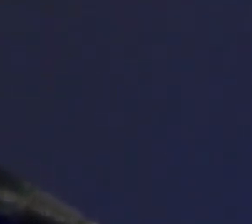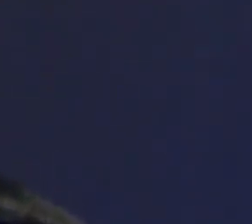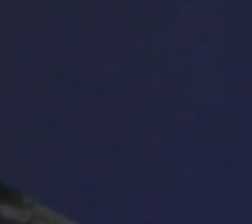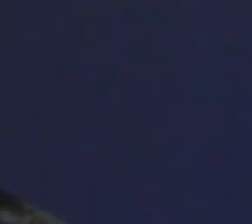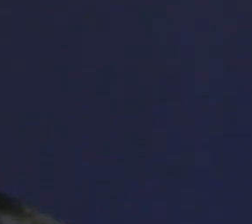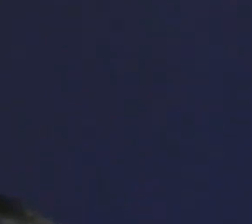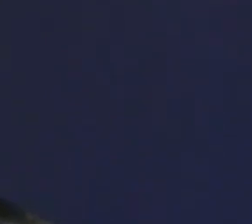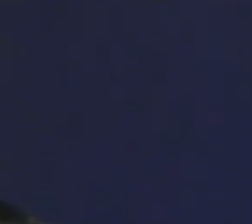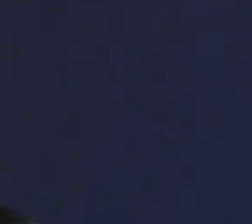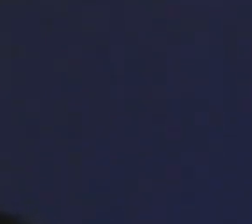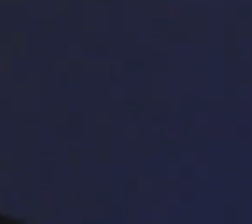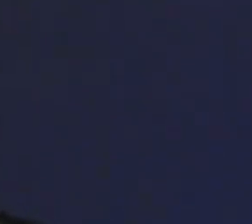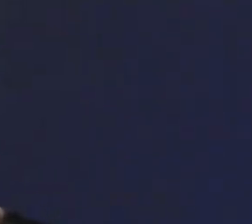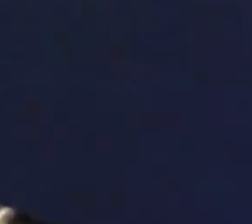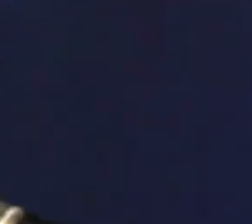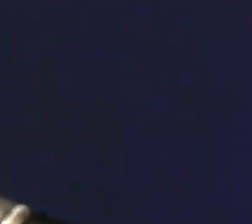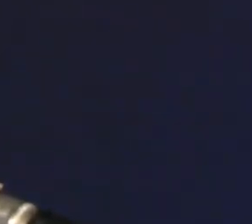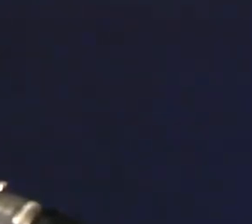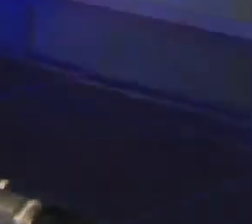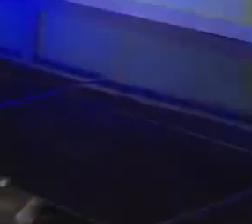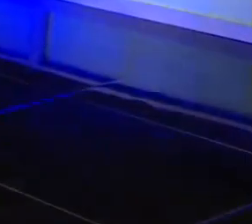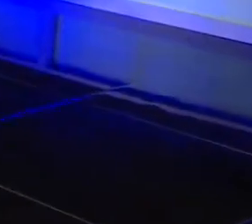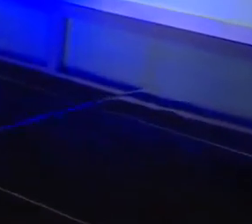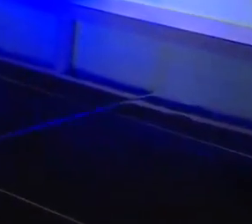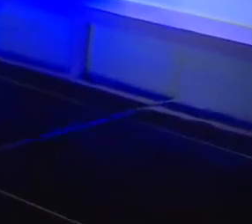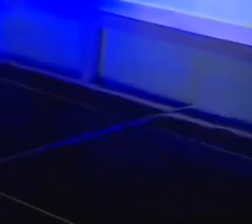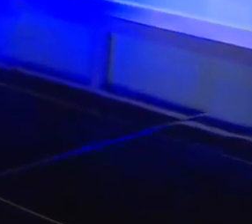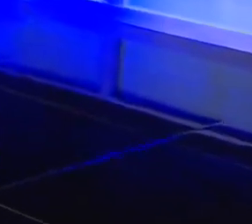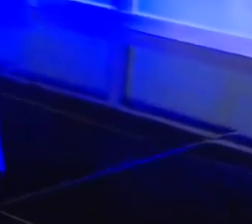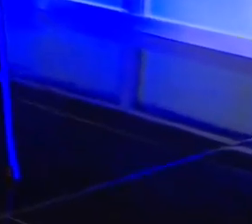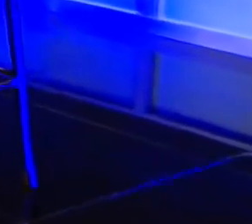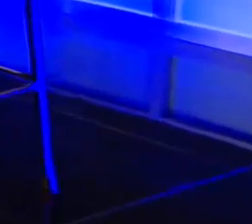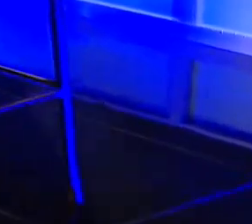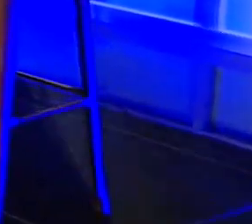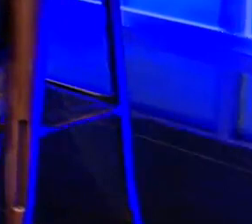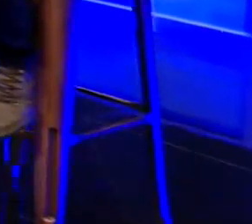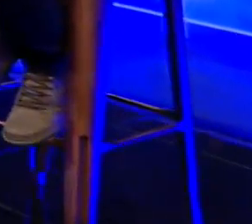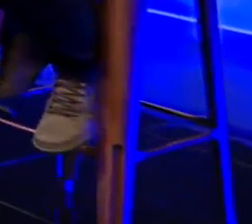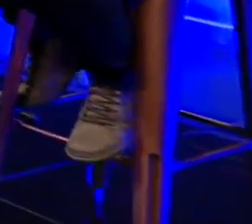podés ver todo tu esplendor.